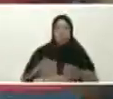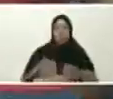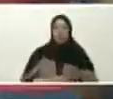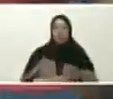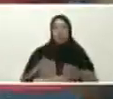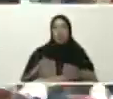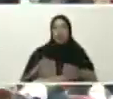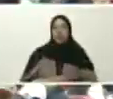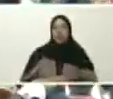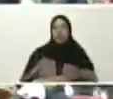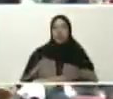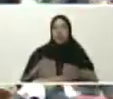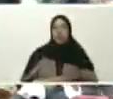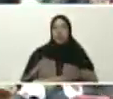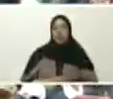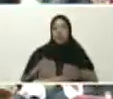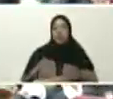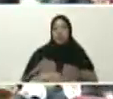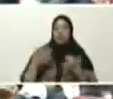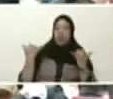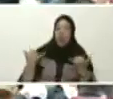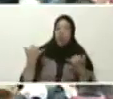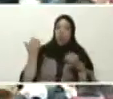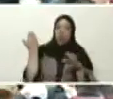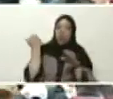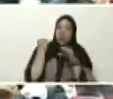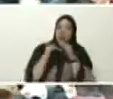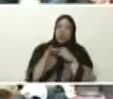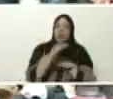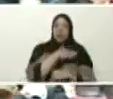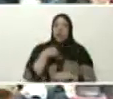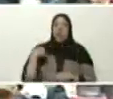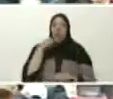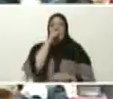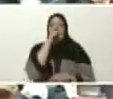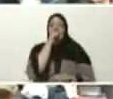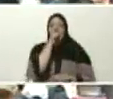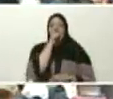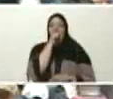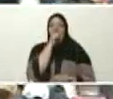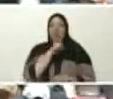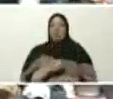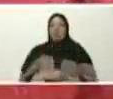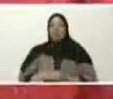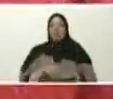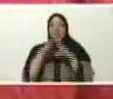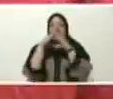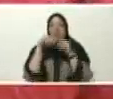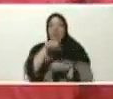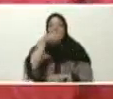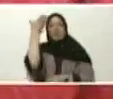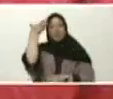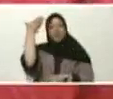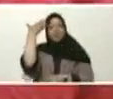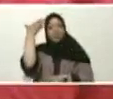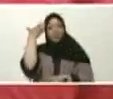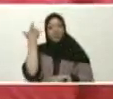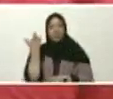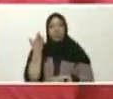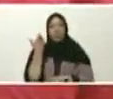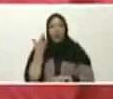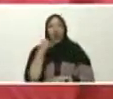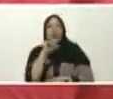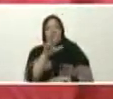el manual hay que difundirlo. Yo quisiera conocer y que todos ustedes conozcan